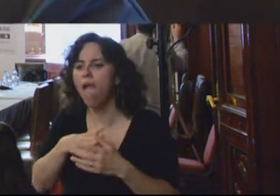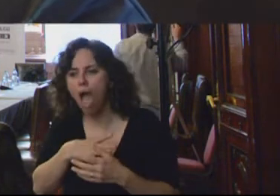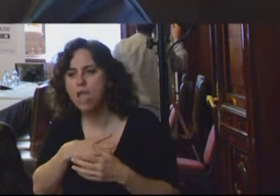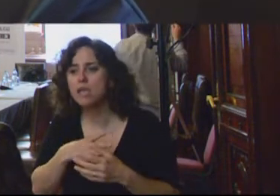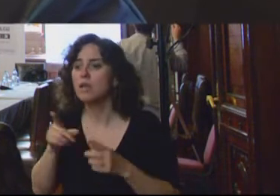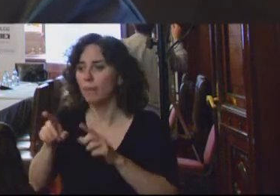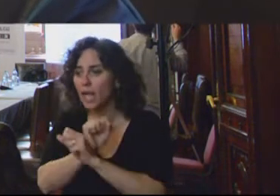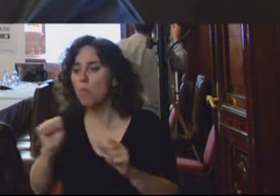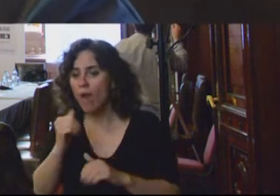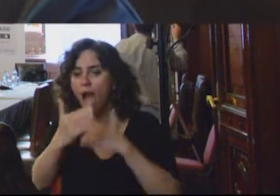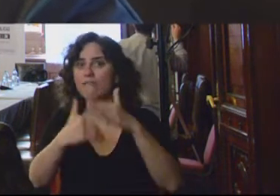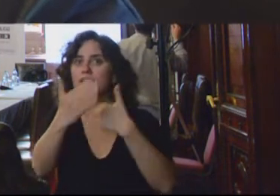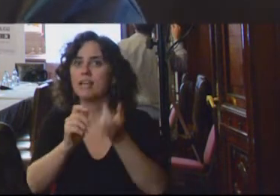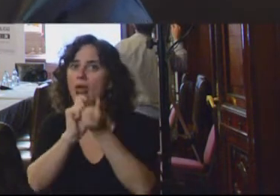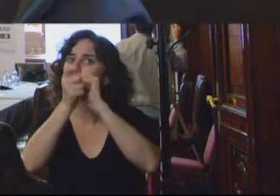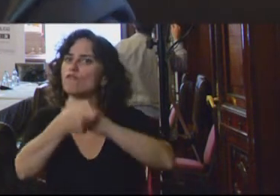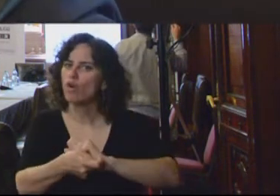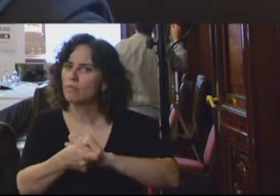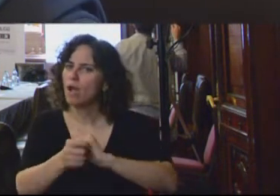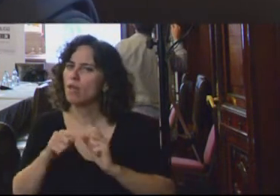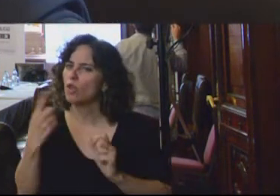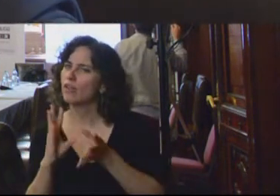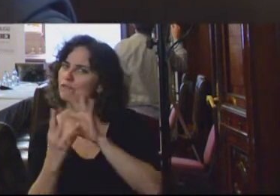reformas por esta otra vía, ¿no?